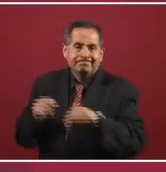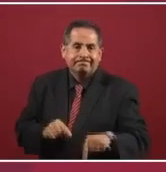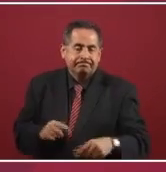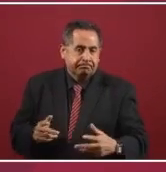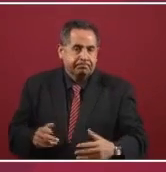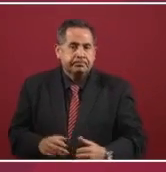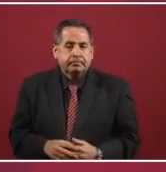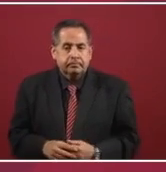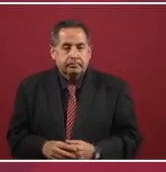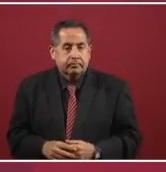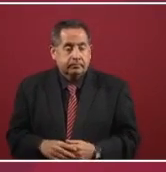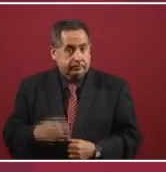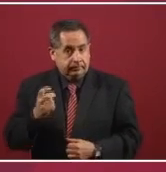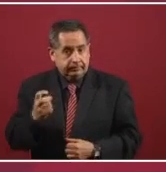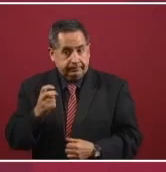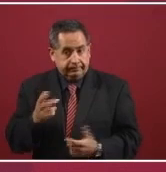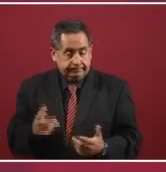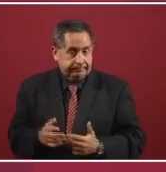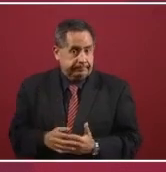y eso